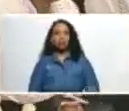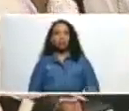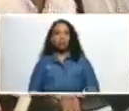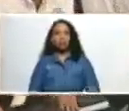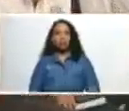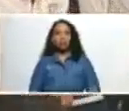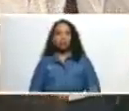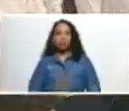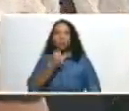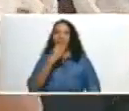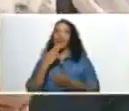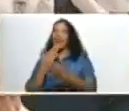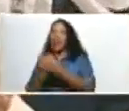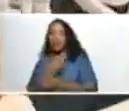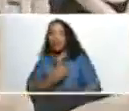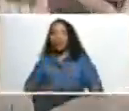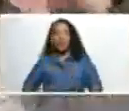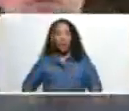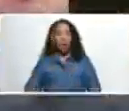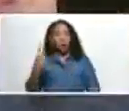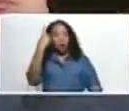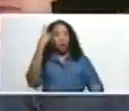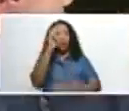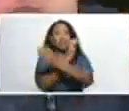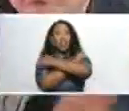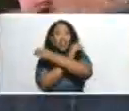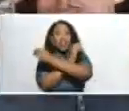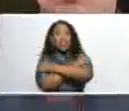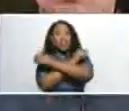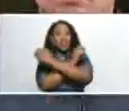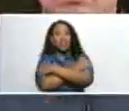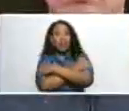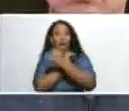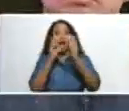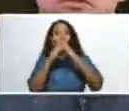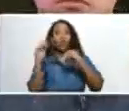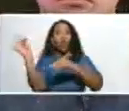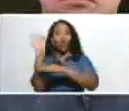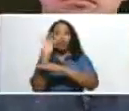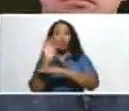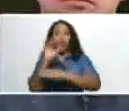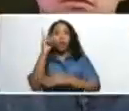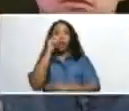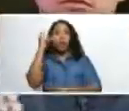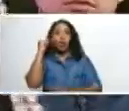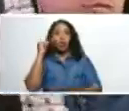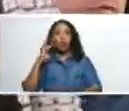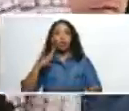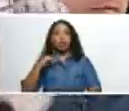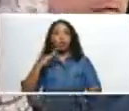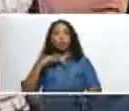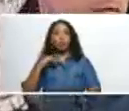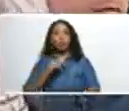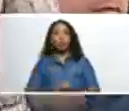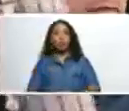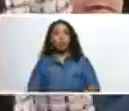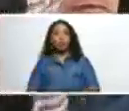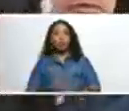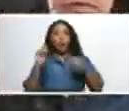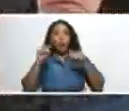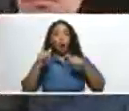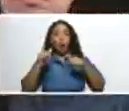Ah, bueno, gracias, presidente. Lo primero es felicitar a todos los funcionarios y funcionarias del 6CPC en este